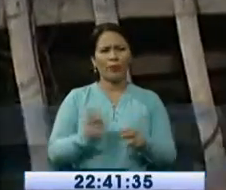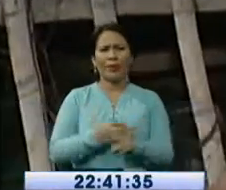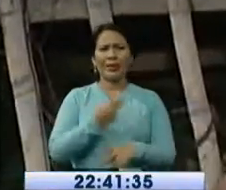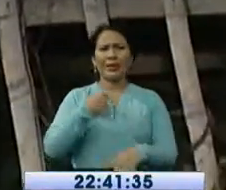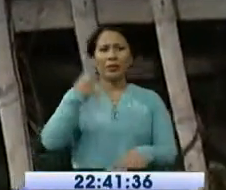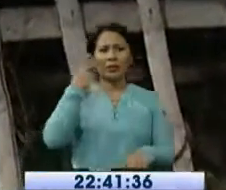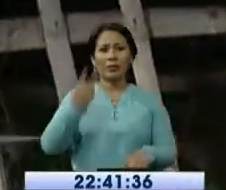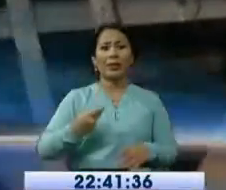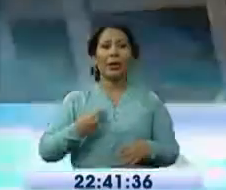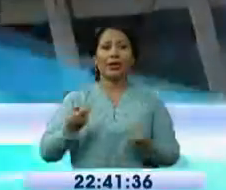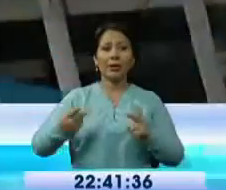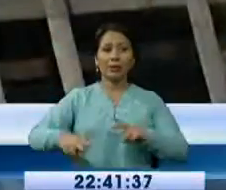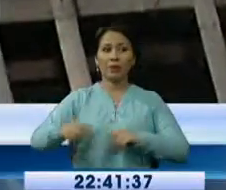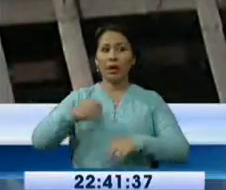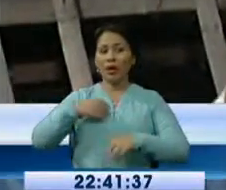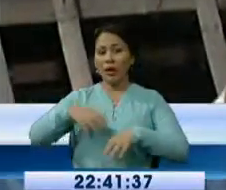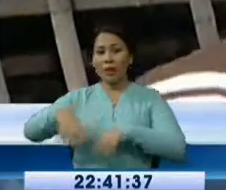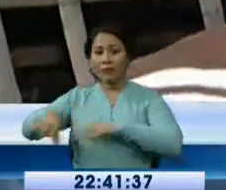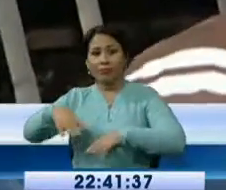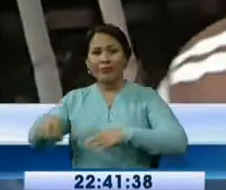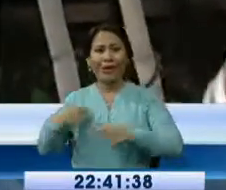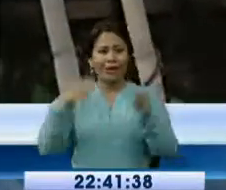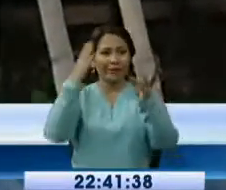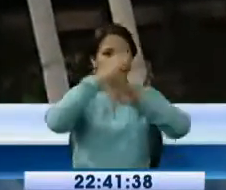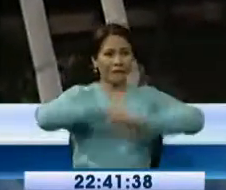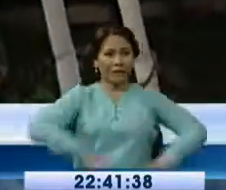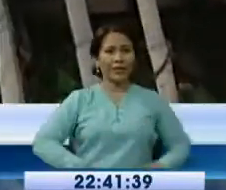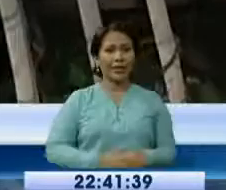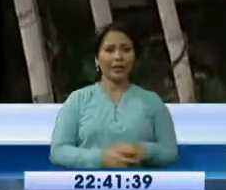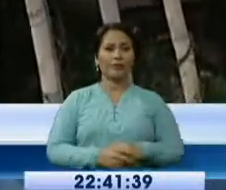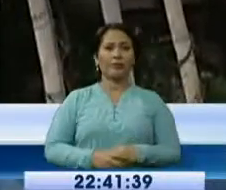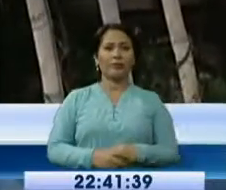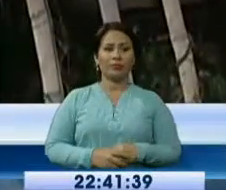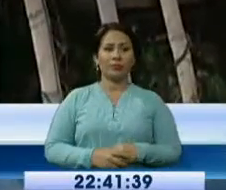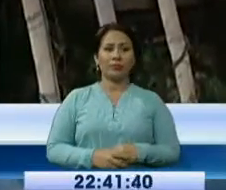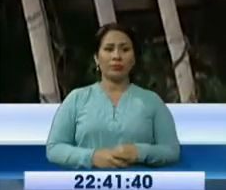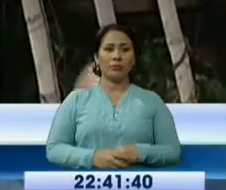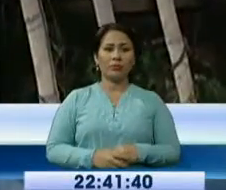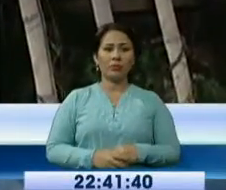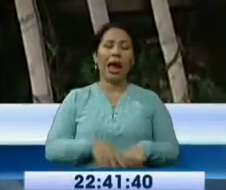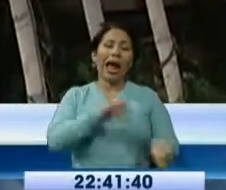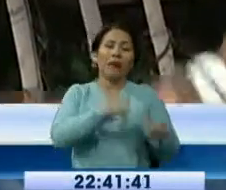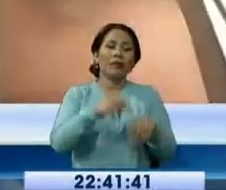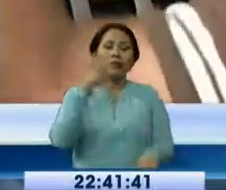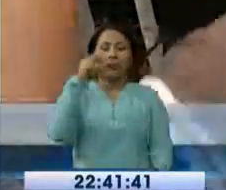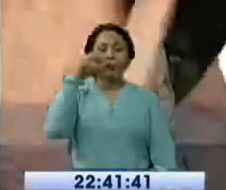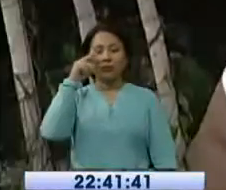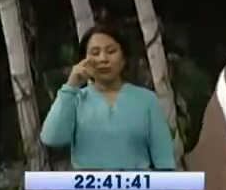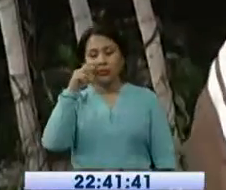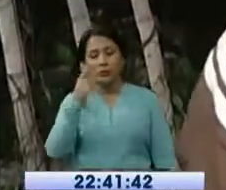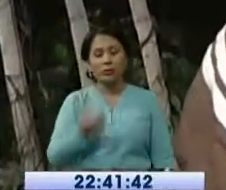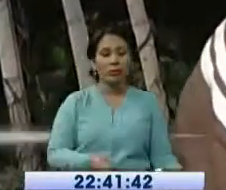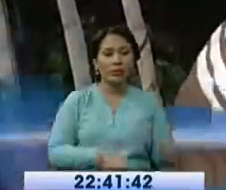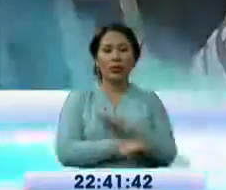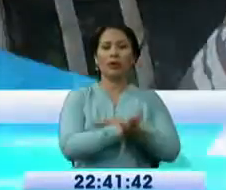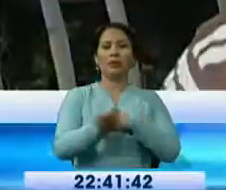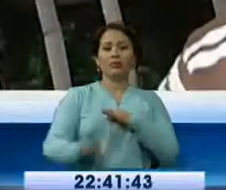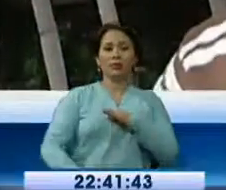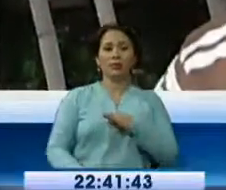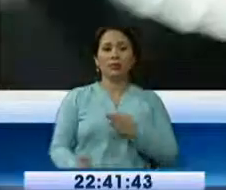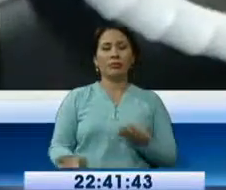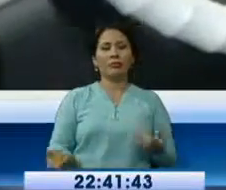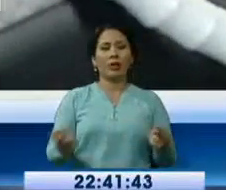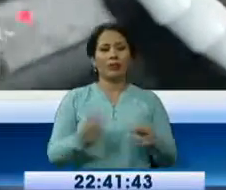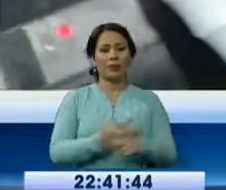divisar bien, pues de pronto al final no sé, pegado un poco dormido, no sé, pero cuenta que se fue para al